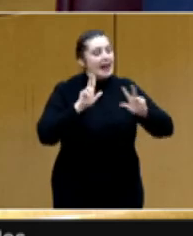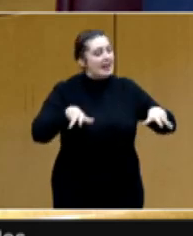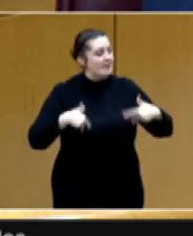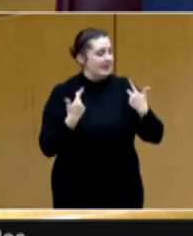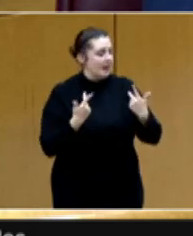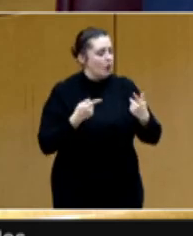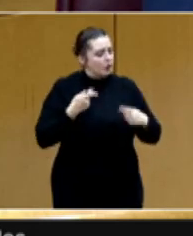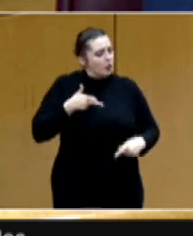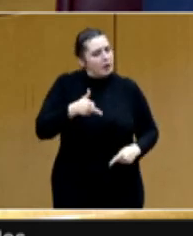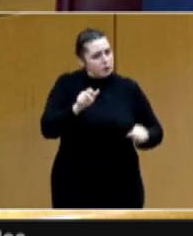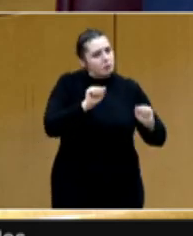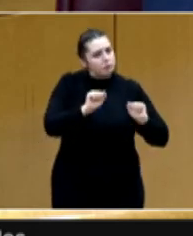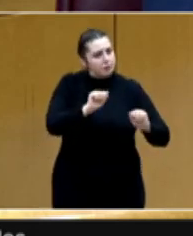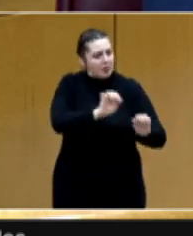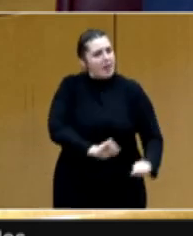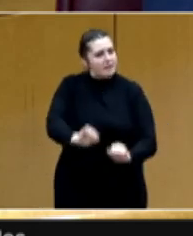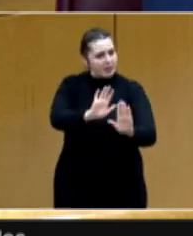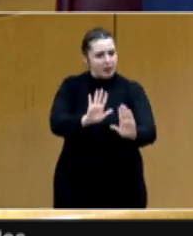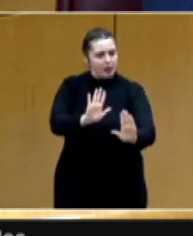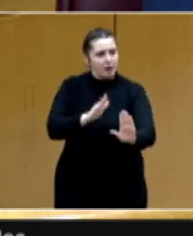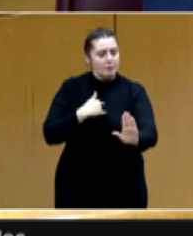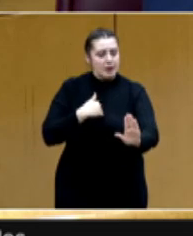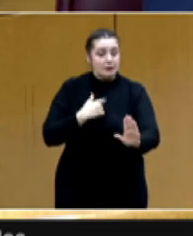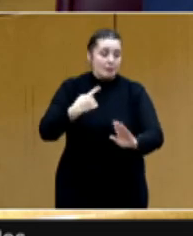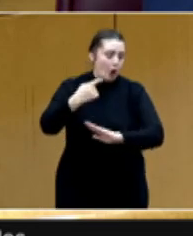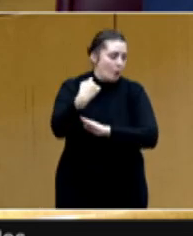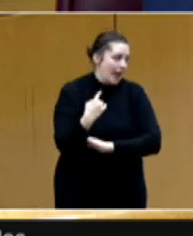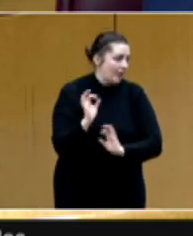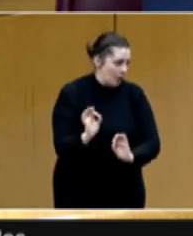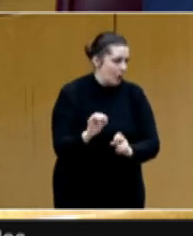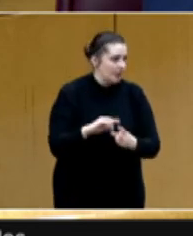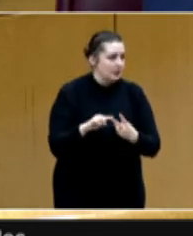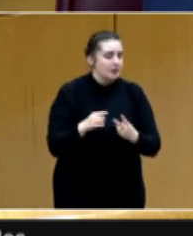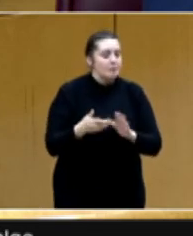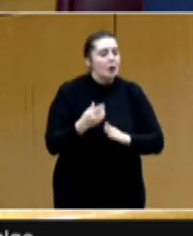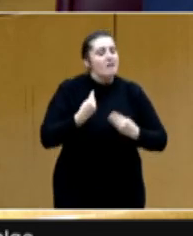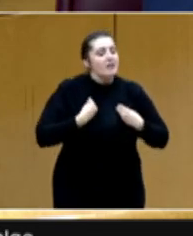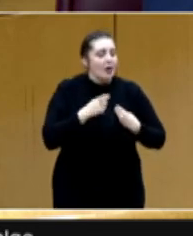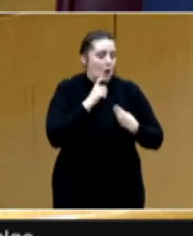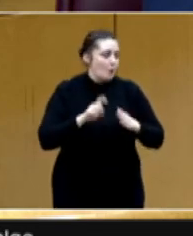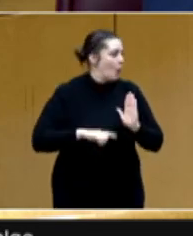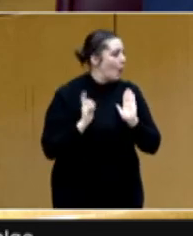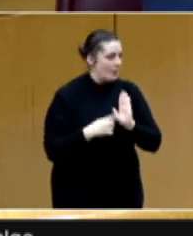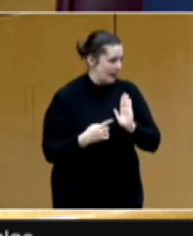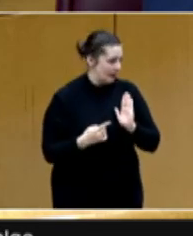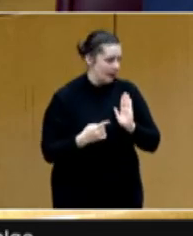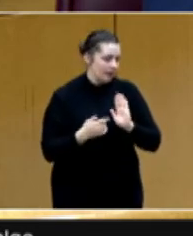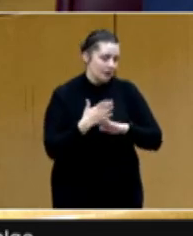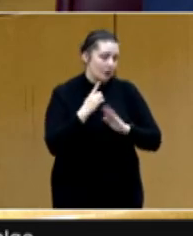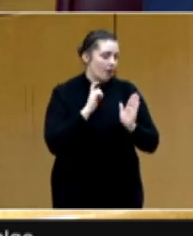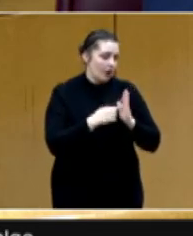defender nuestros derechos para tener nuestras obligaciones y ponerte una vida plena o sea es que eso se nota